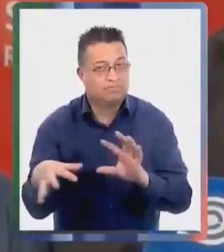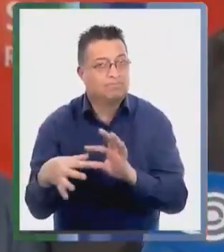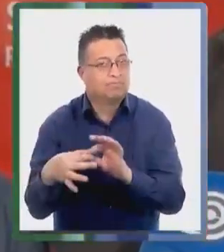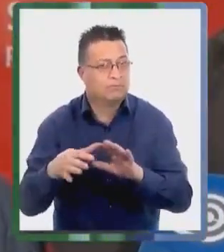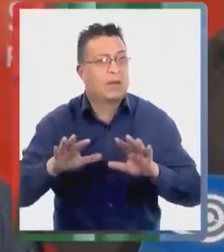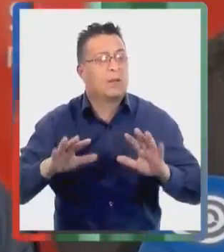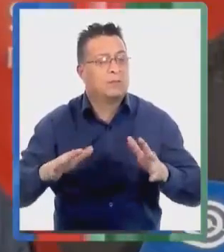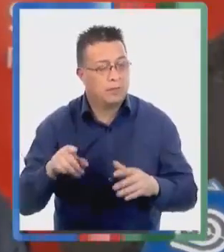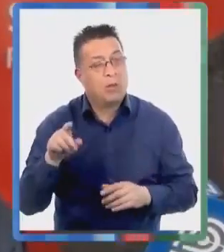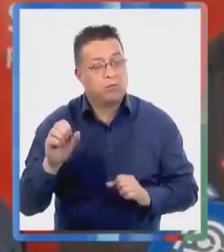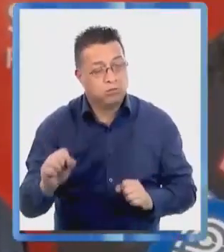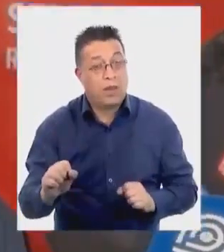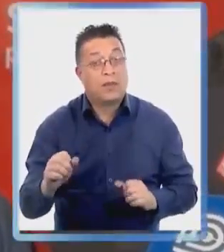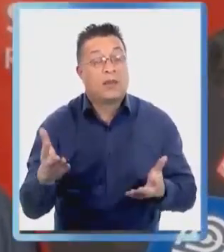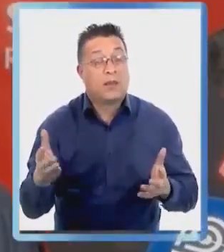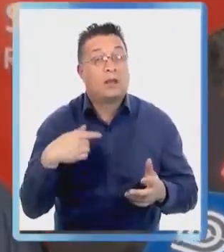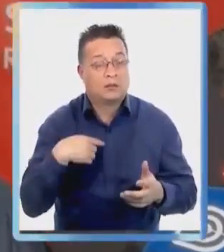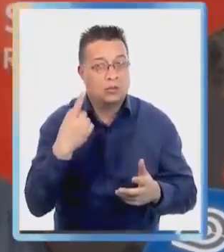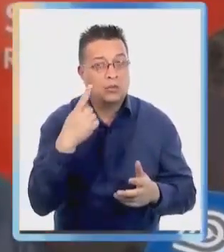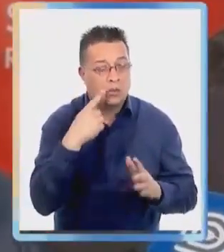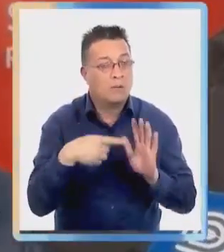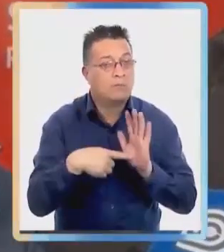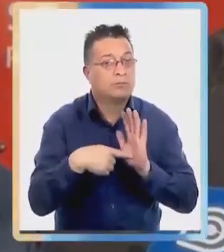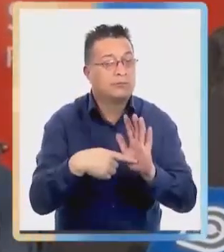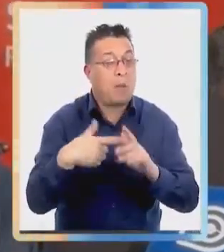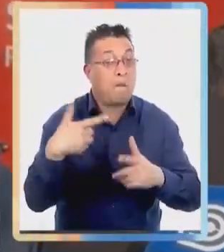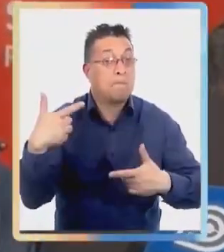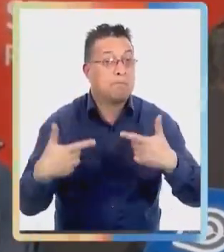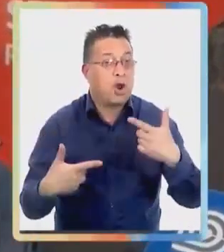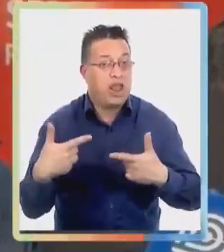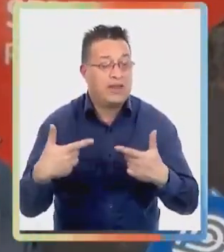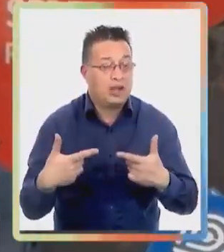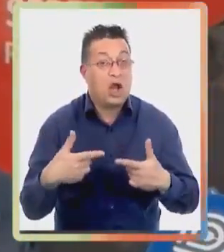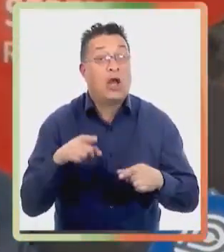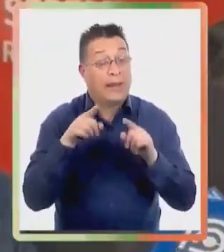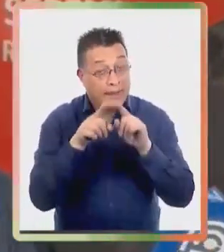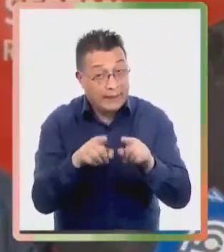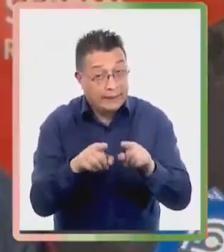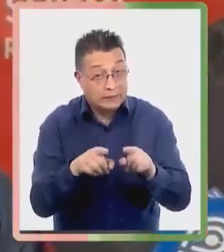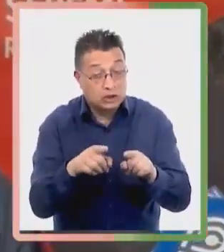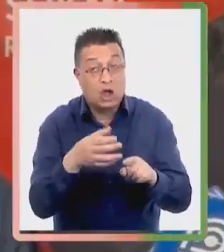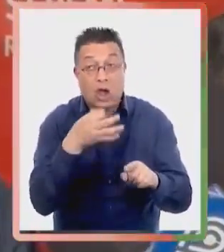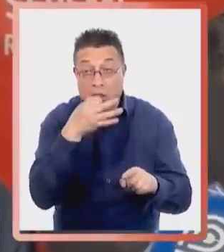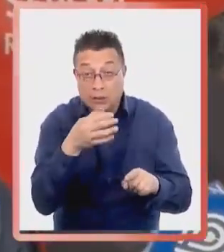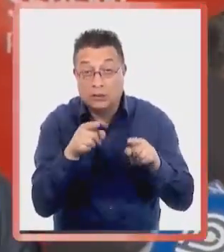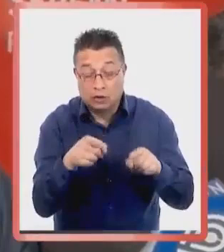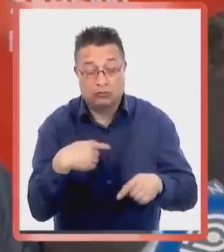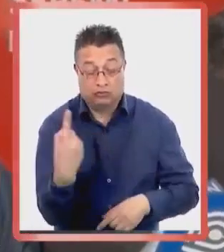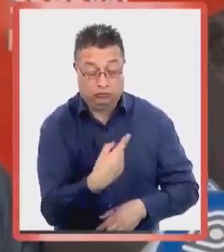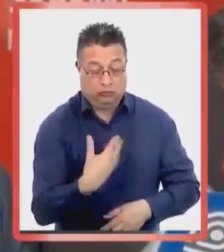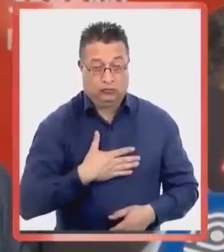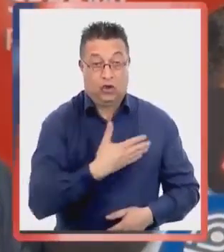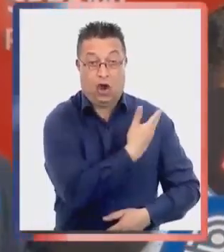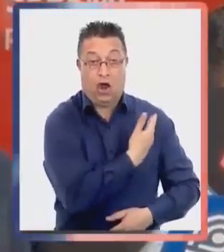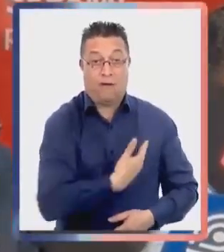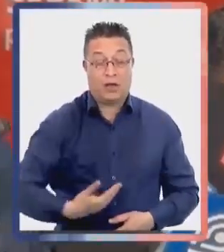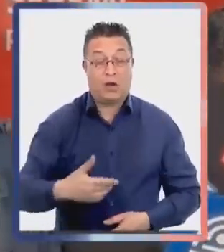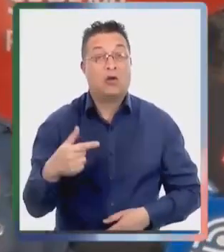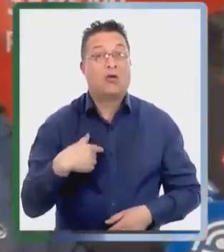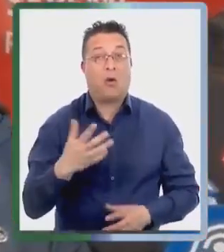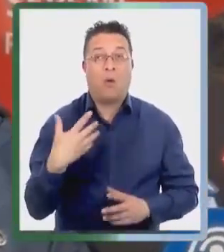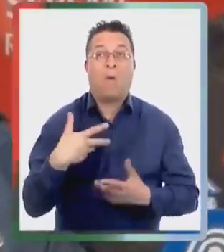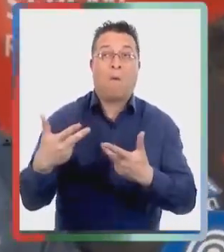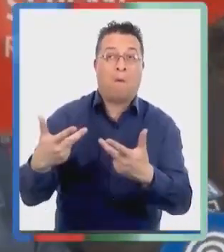seguir realizando nuestras labores como Ministerio de Desarrollo Social y al mismo tiempo vamos a seguir recabando todos